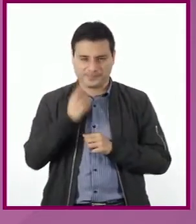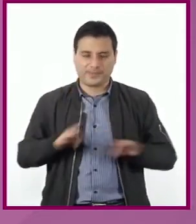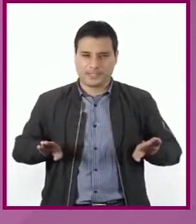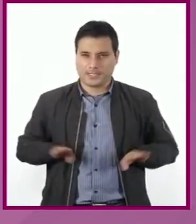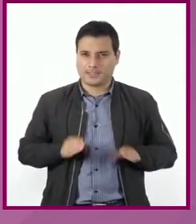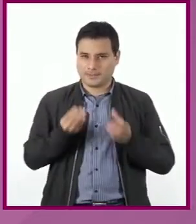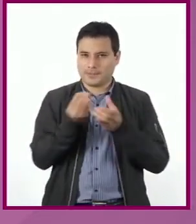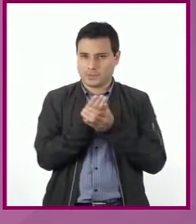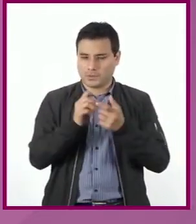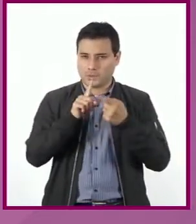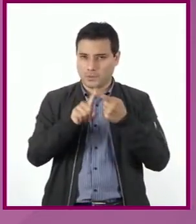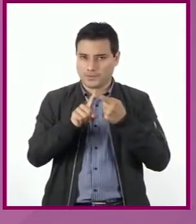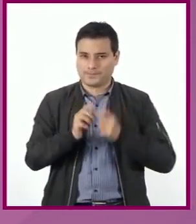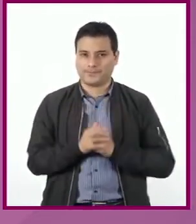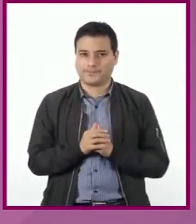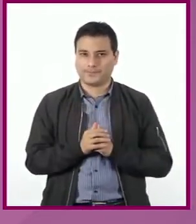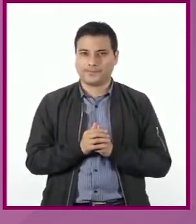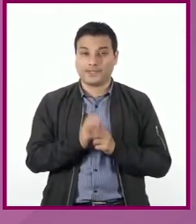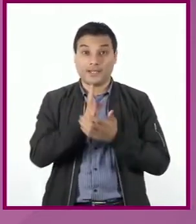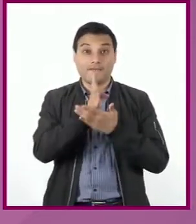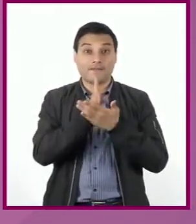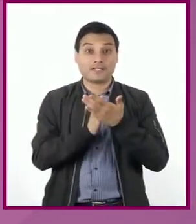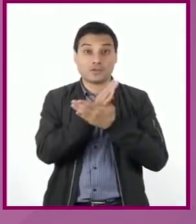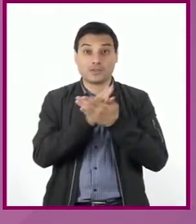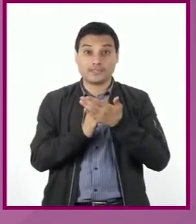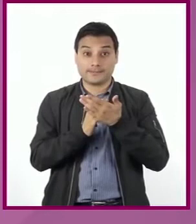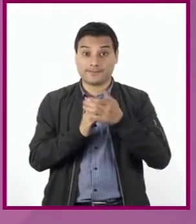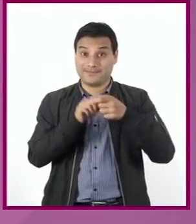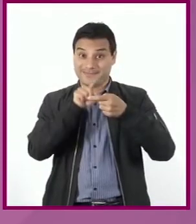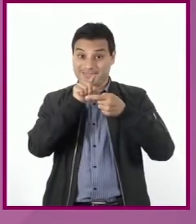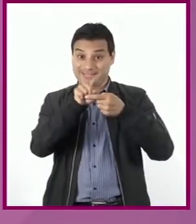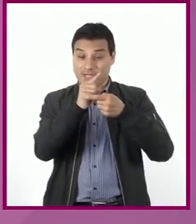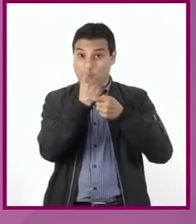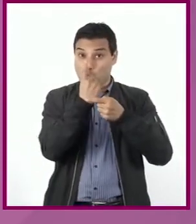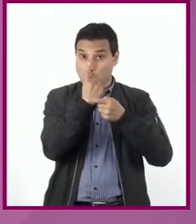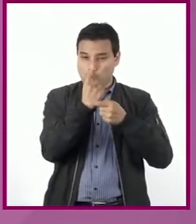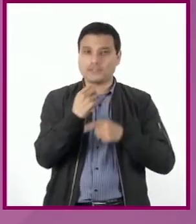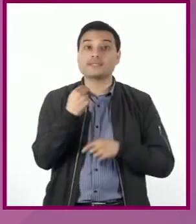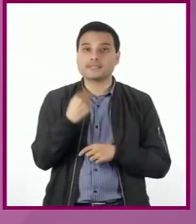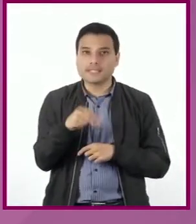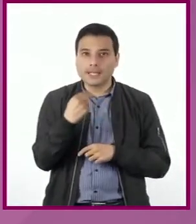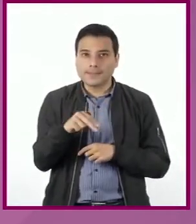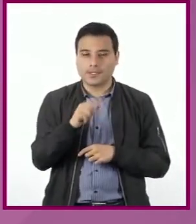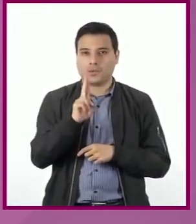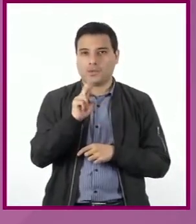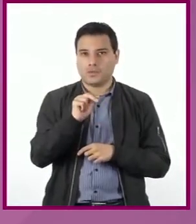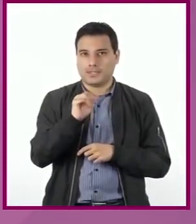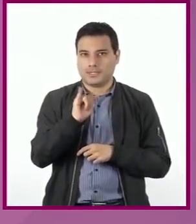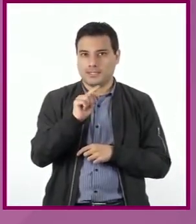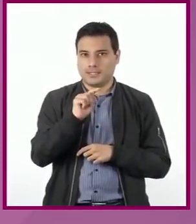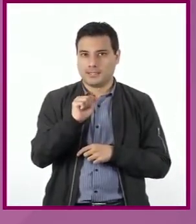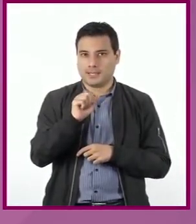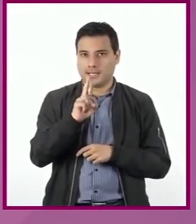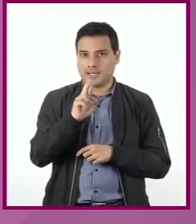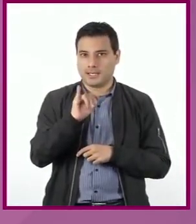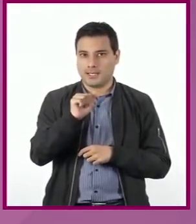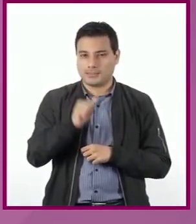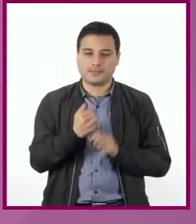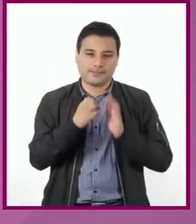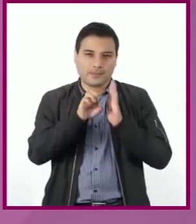clasificación. Las fracciones en las que el numerador es 1 se llaman fracciones unitarias. Por